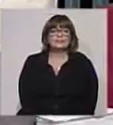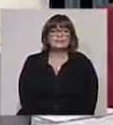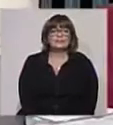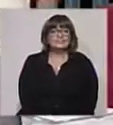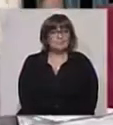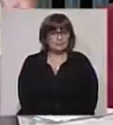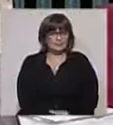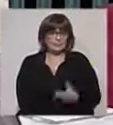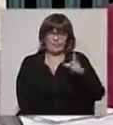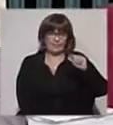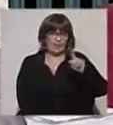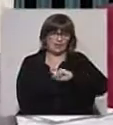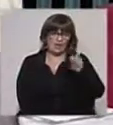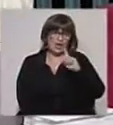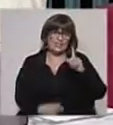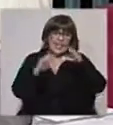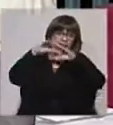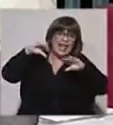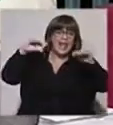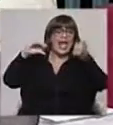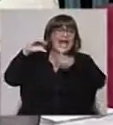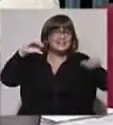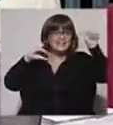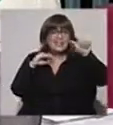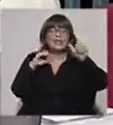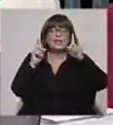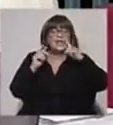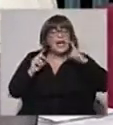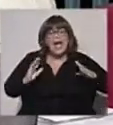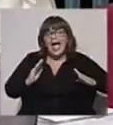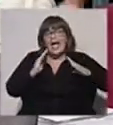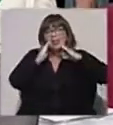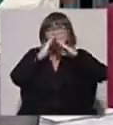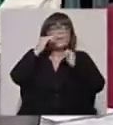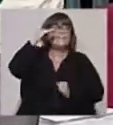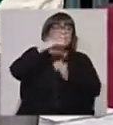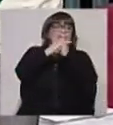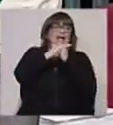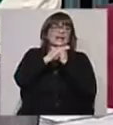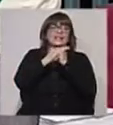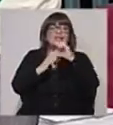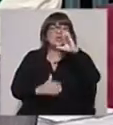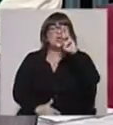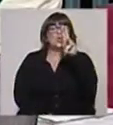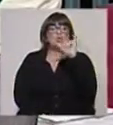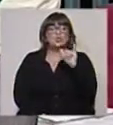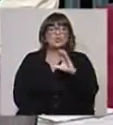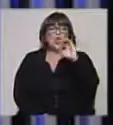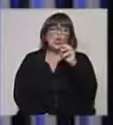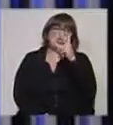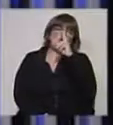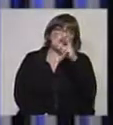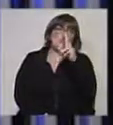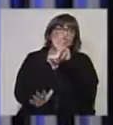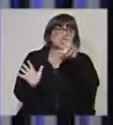No es barato viajar al Himalaya. No, no, no. Y las alturas. Yo lo máximo que estuve fue en Cusco, unos 2800 metros y casi